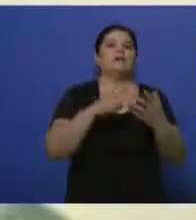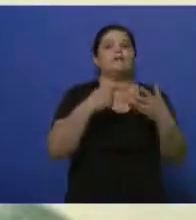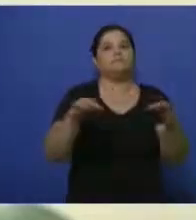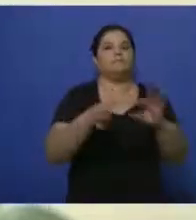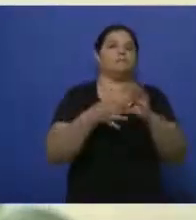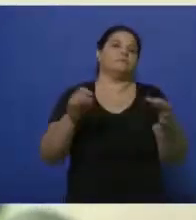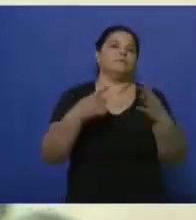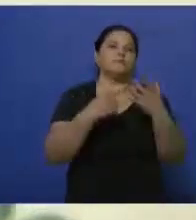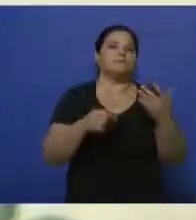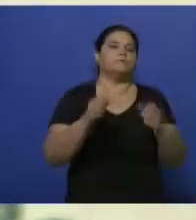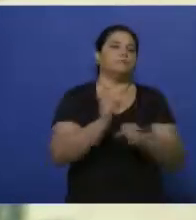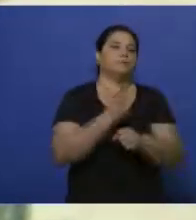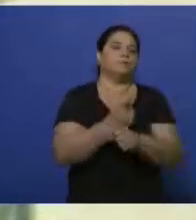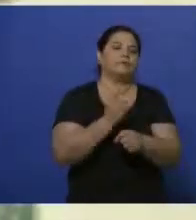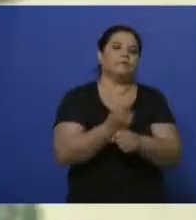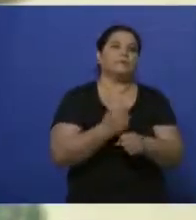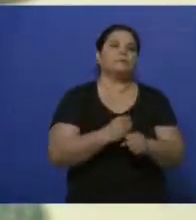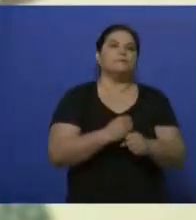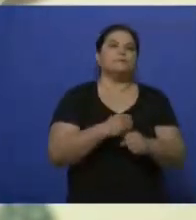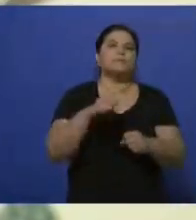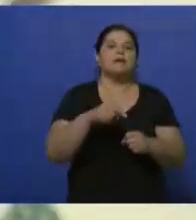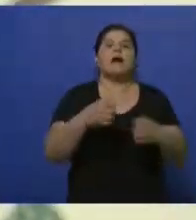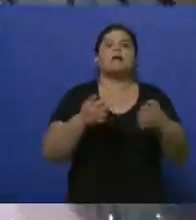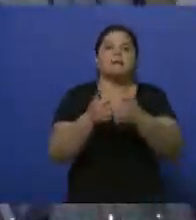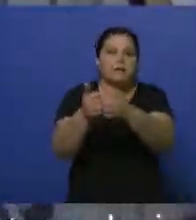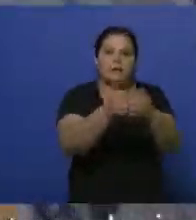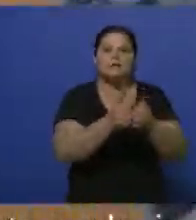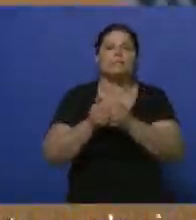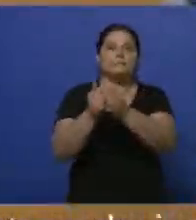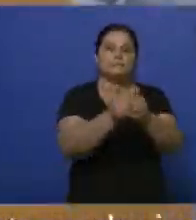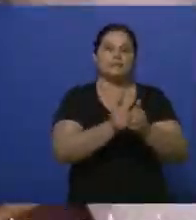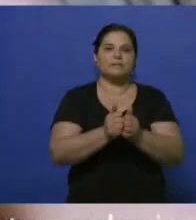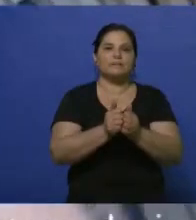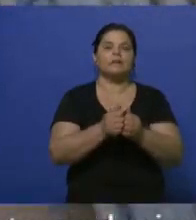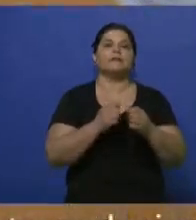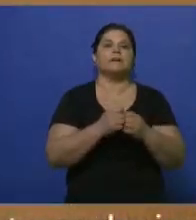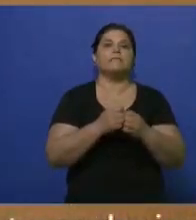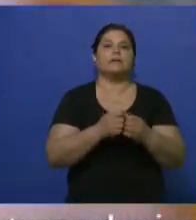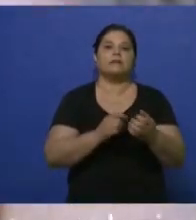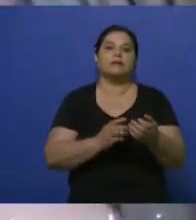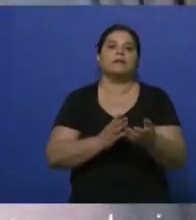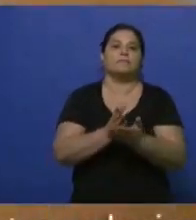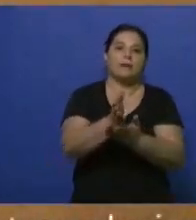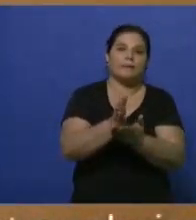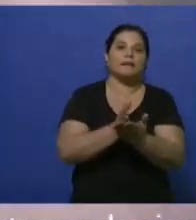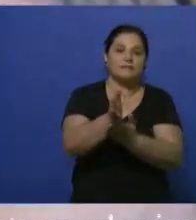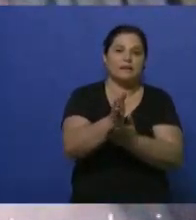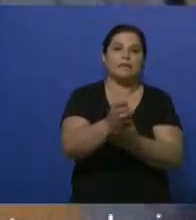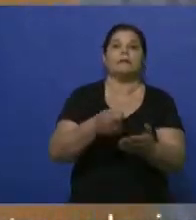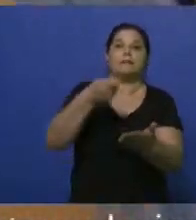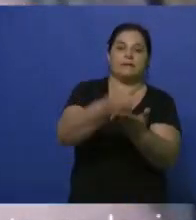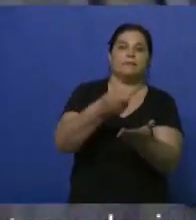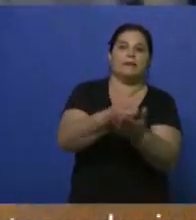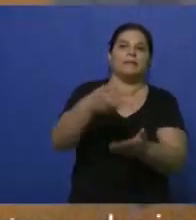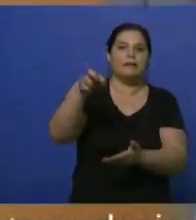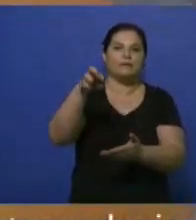tal manera de pesos que incluso va a haber empresas y particulares que para poder avanzar van a tener que salir a vender los dólares que tienen guardados. Claro. Cosa que